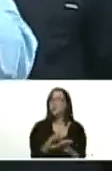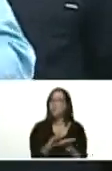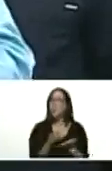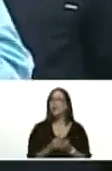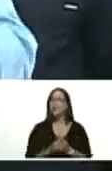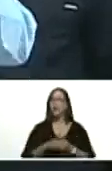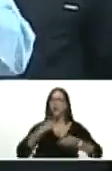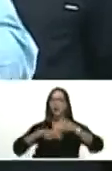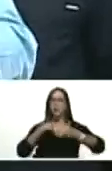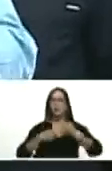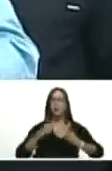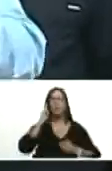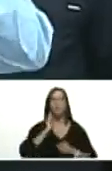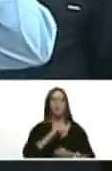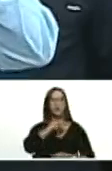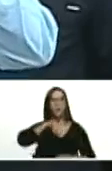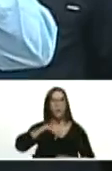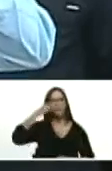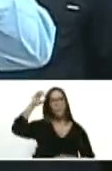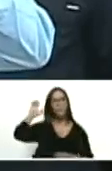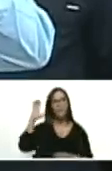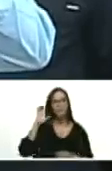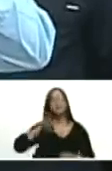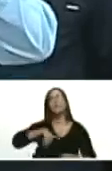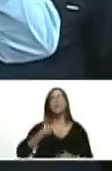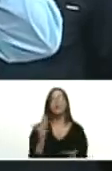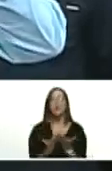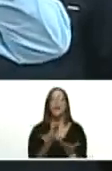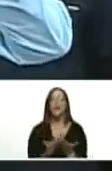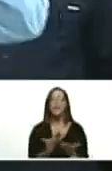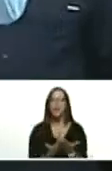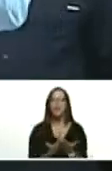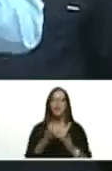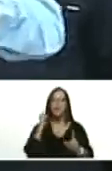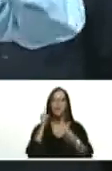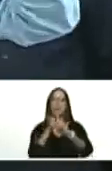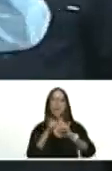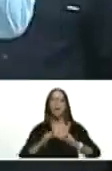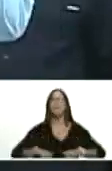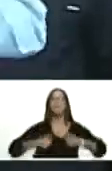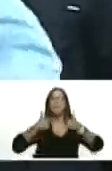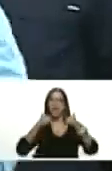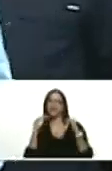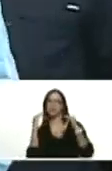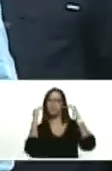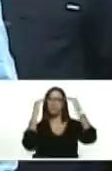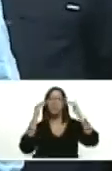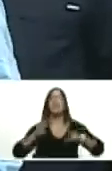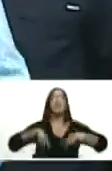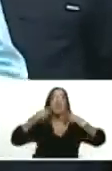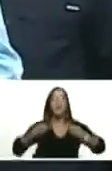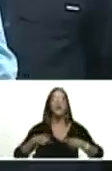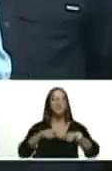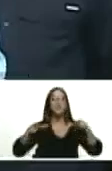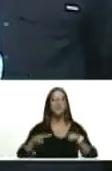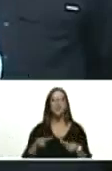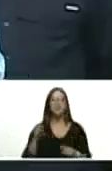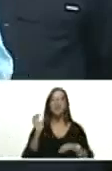revolución bolivariana y nuestro país puede plantearse las metas más grandes en las nuevas condiciones que nos toca